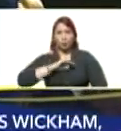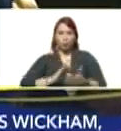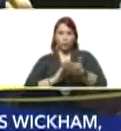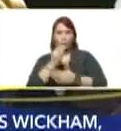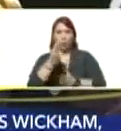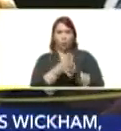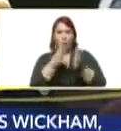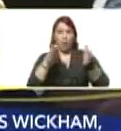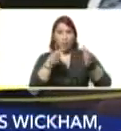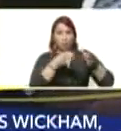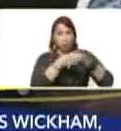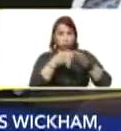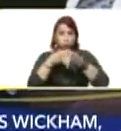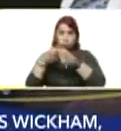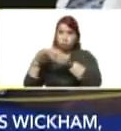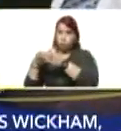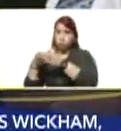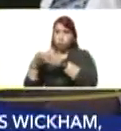grandes organizaciones.